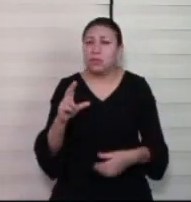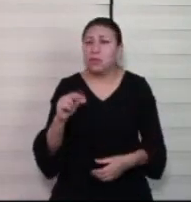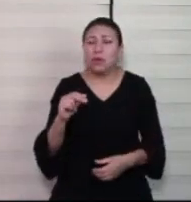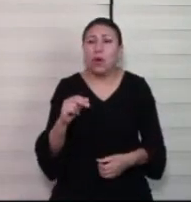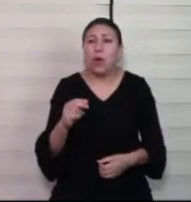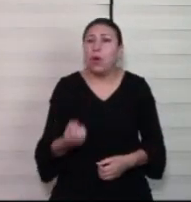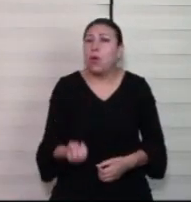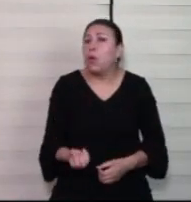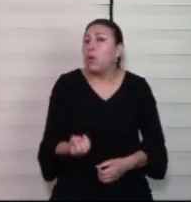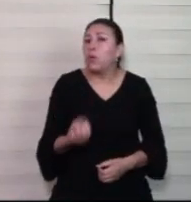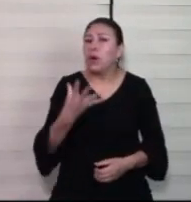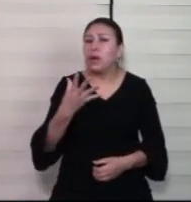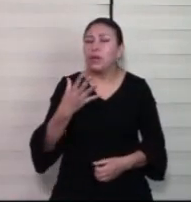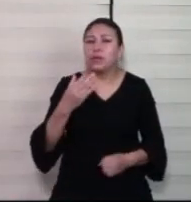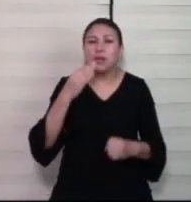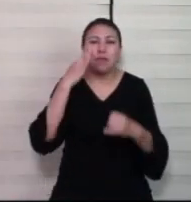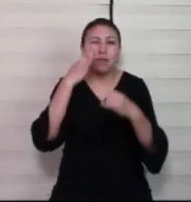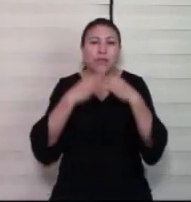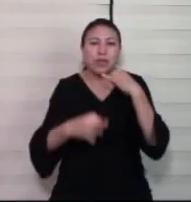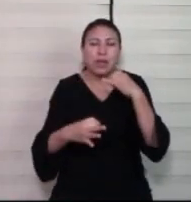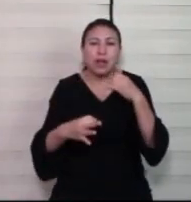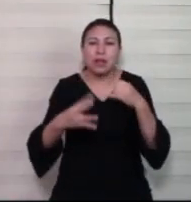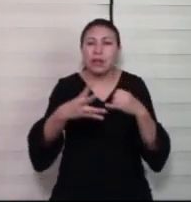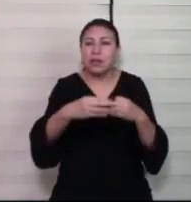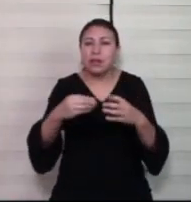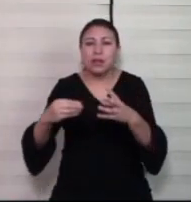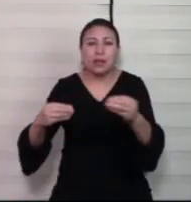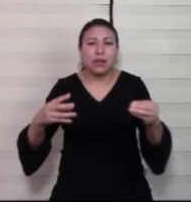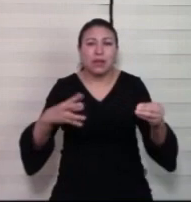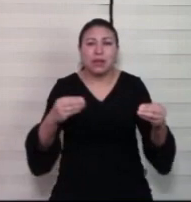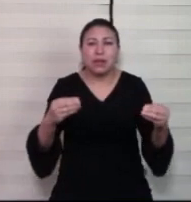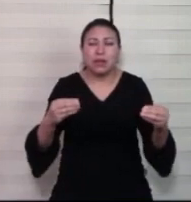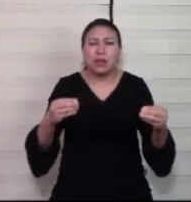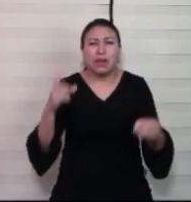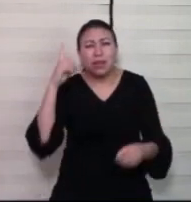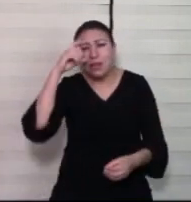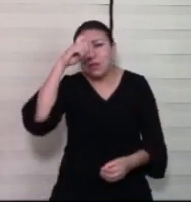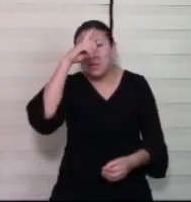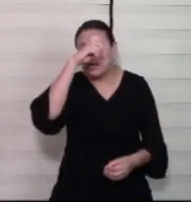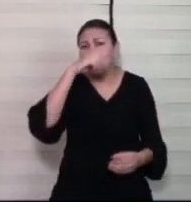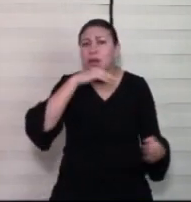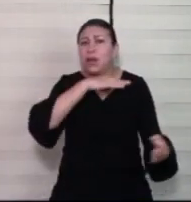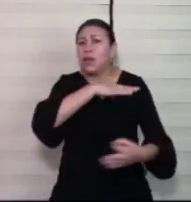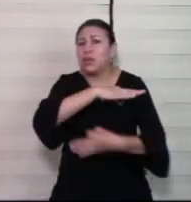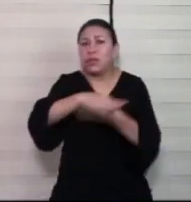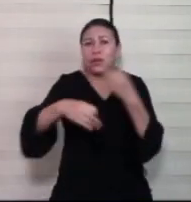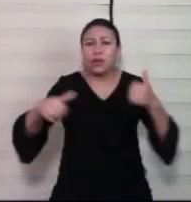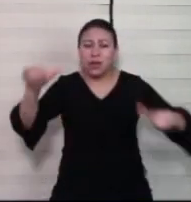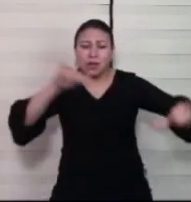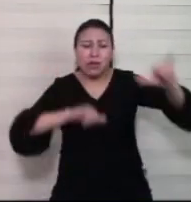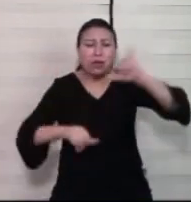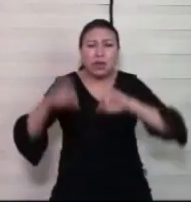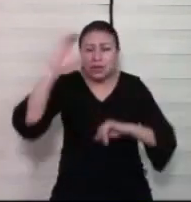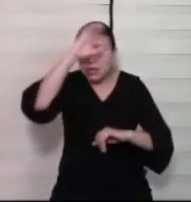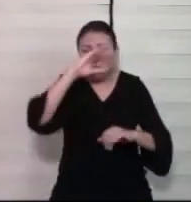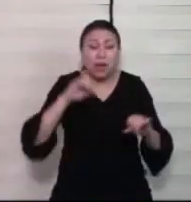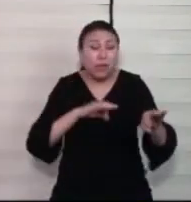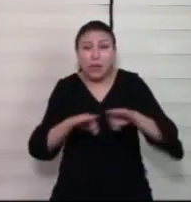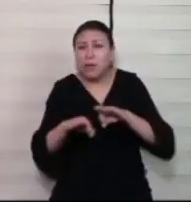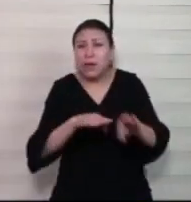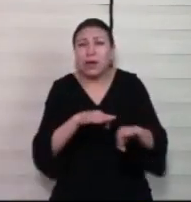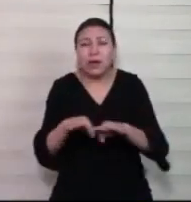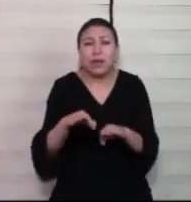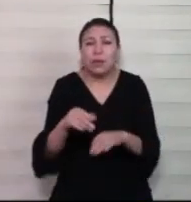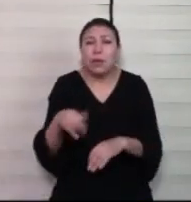fin de esta pandemia. ¡Qué tremendo! Todos los laboratorios y científicos trabajando, pero